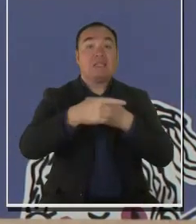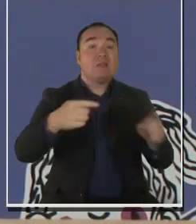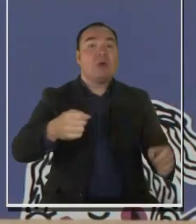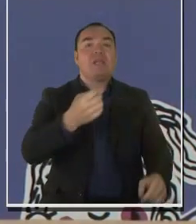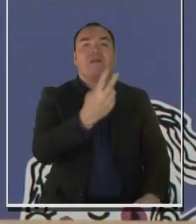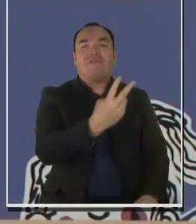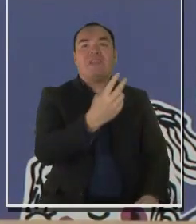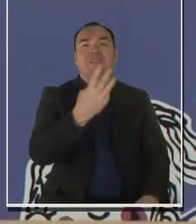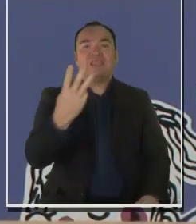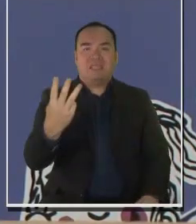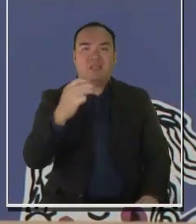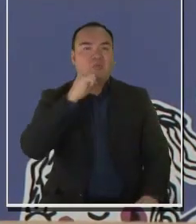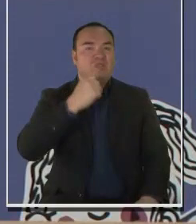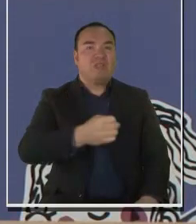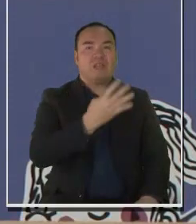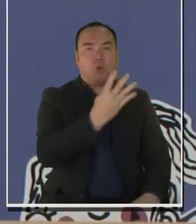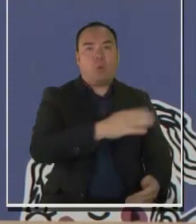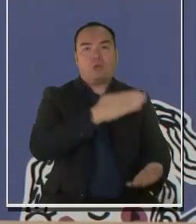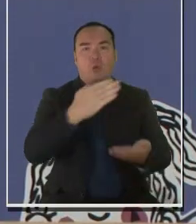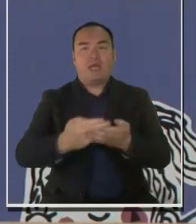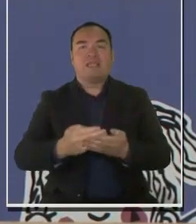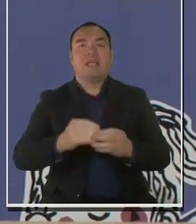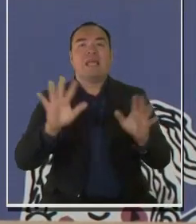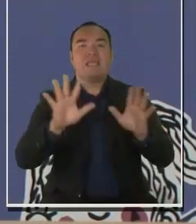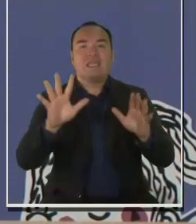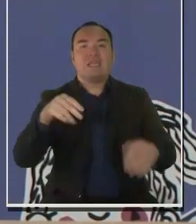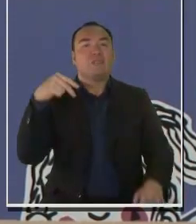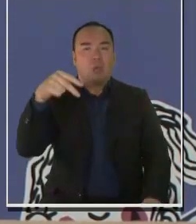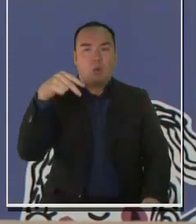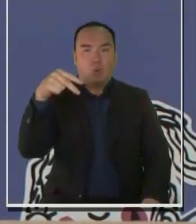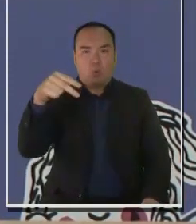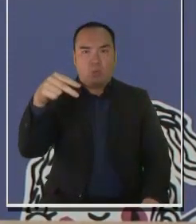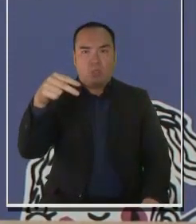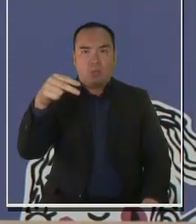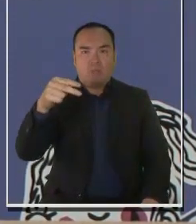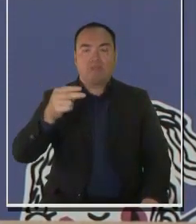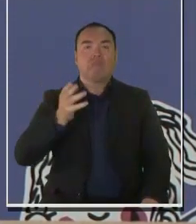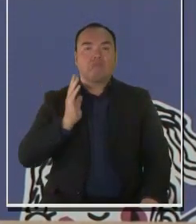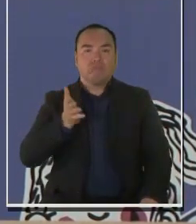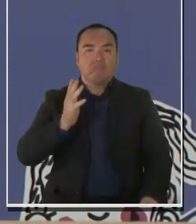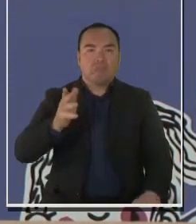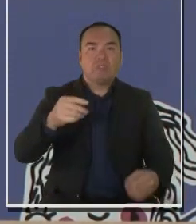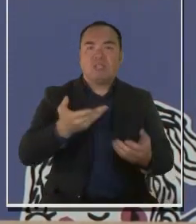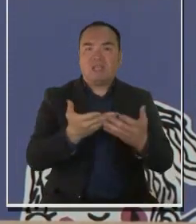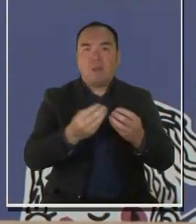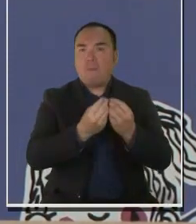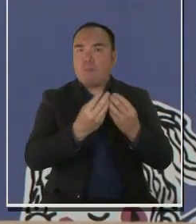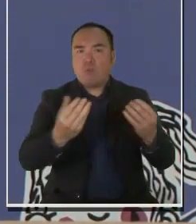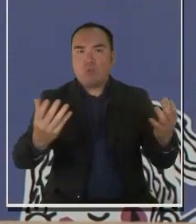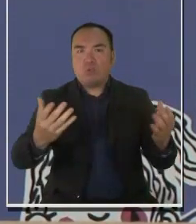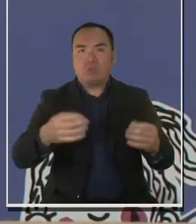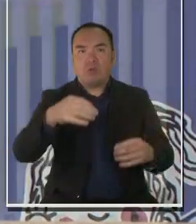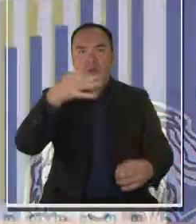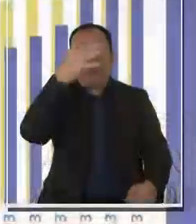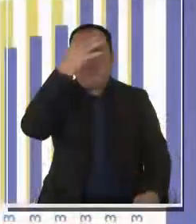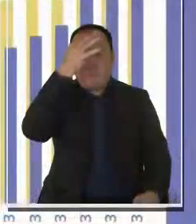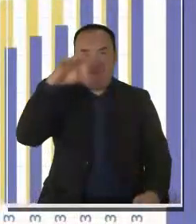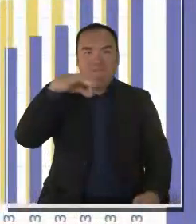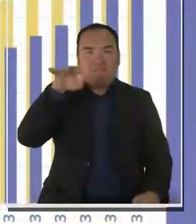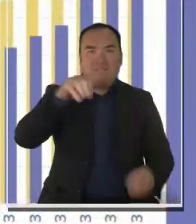23, eso quiere decir del 4 al 10 de junio, mantenemos una circulación alta de virus respiratorio,